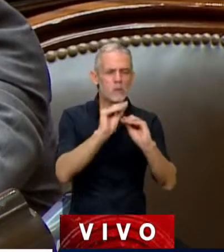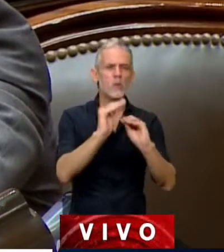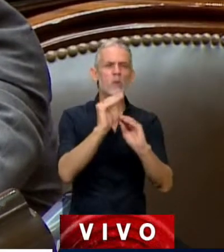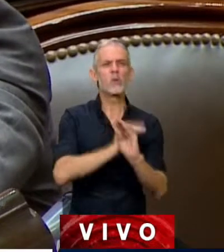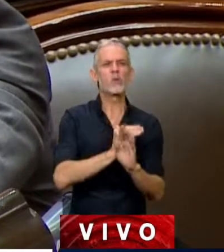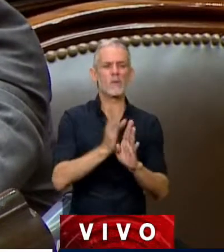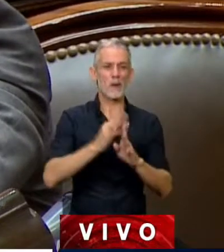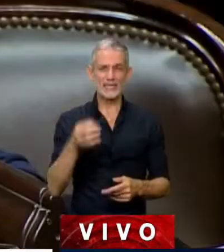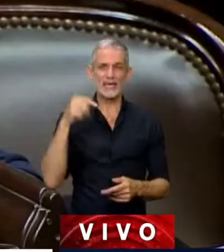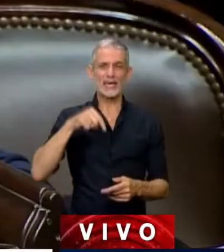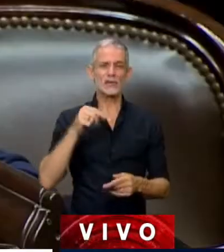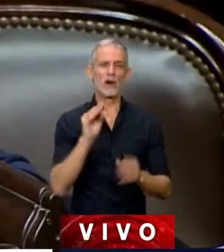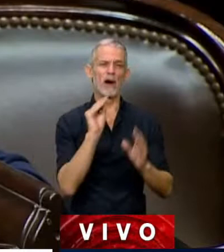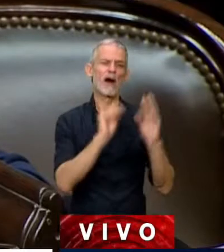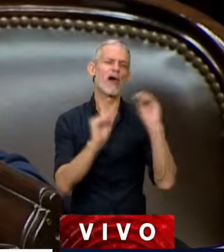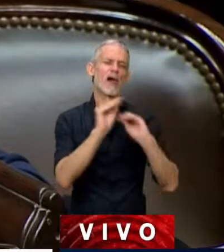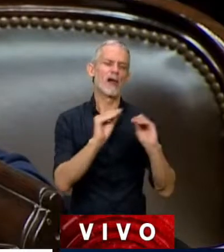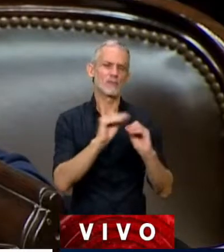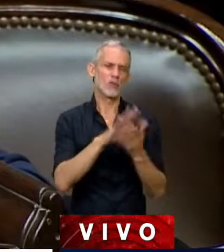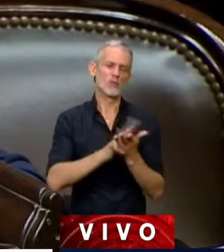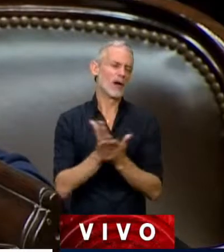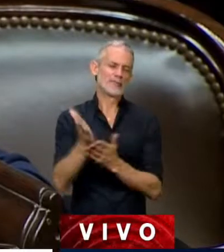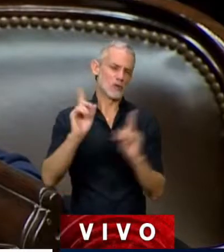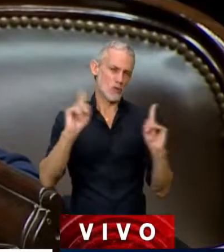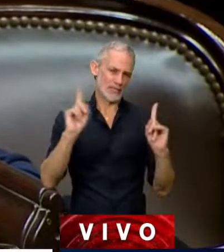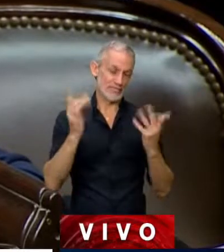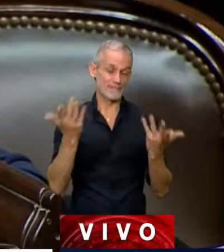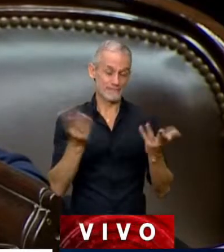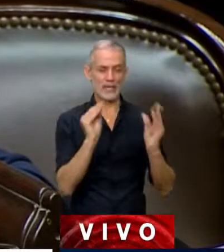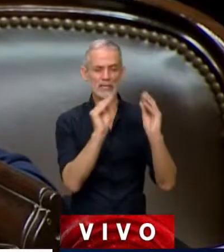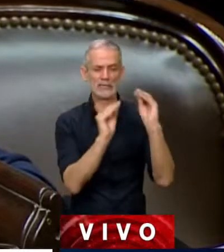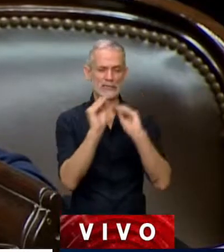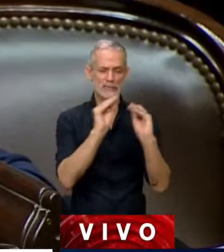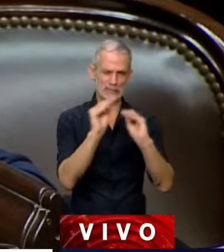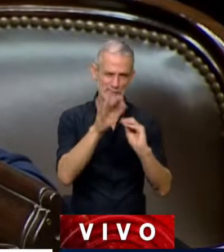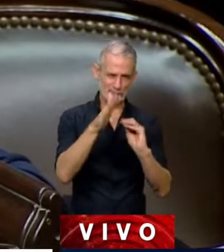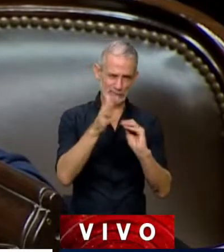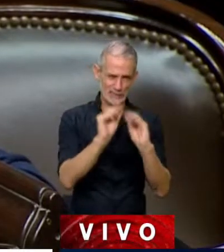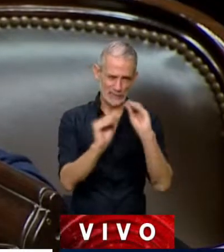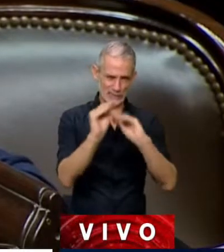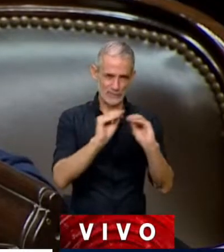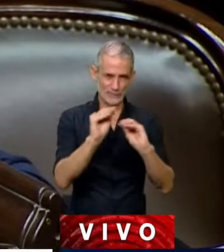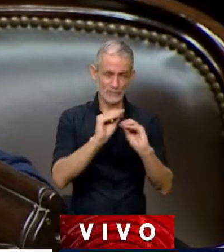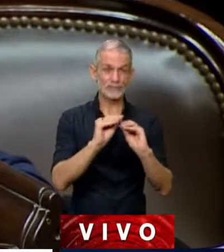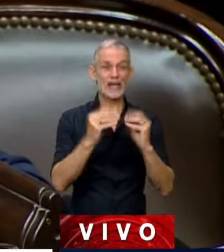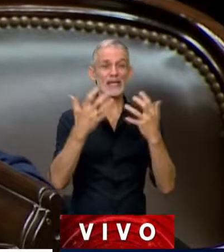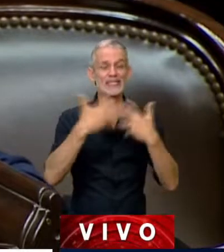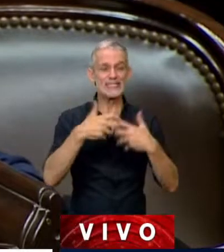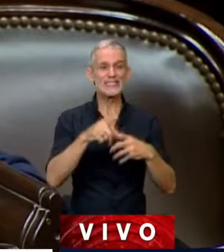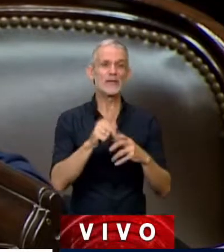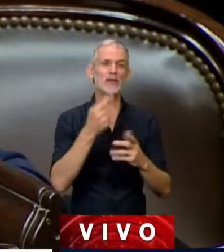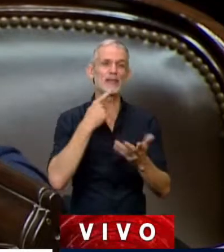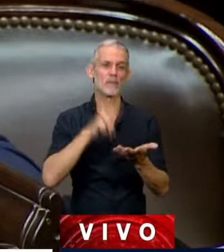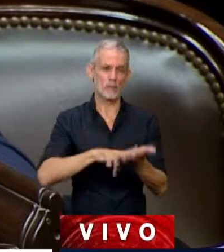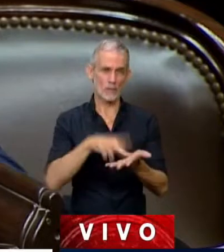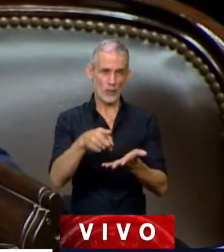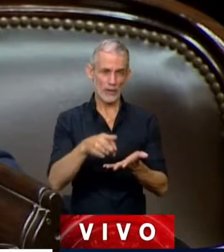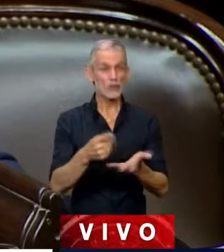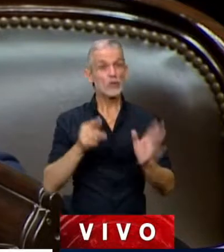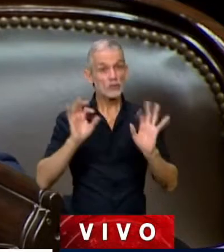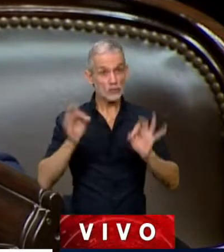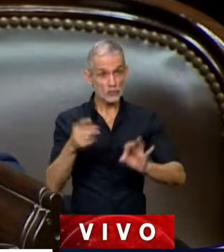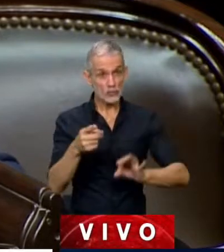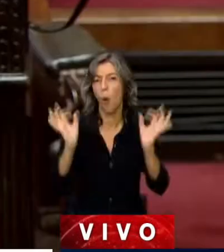la decisión de los diputados del bloque del PRO de retirarse del recinto en disconformidad porque el oficialismo no retiró del